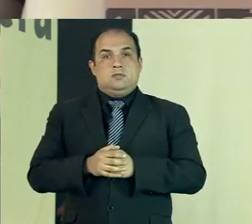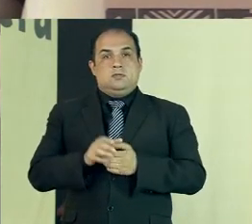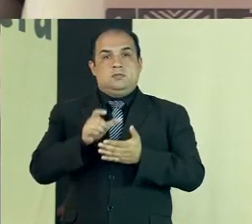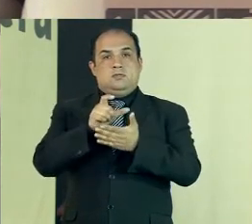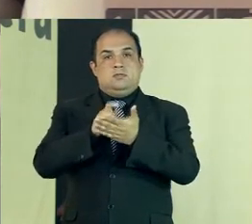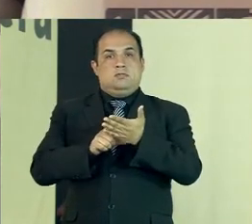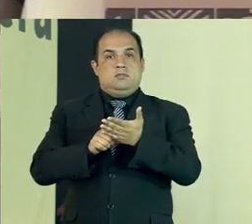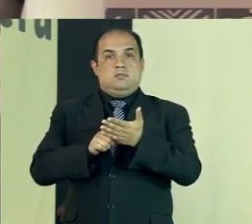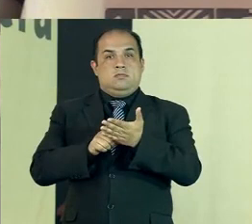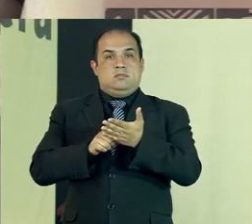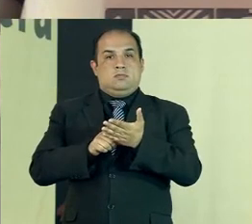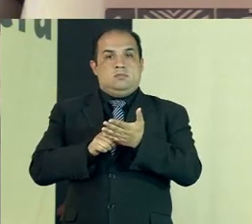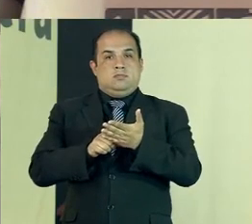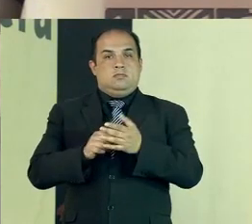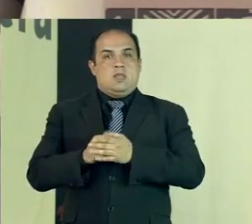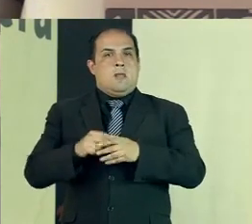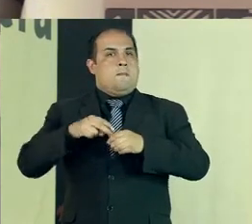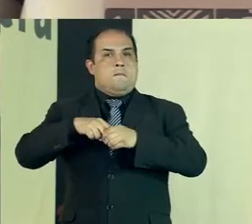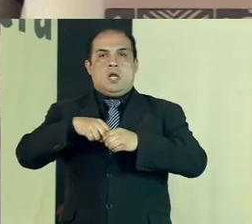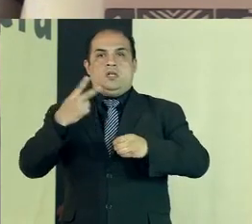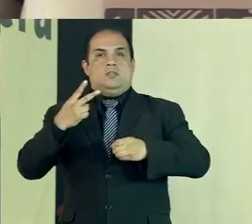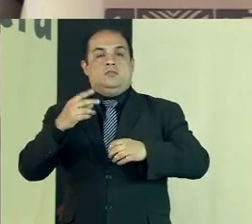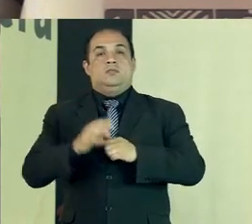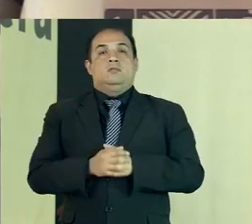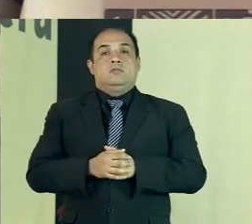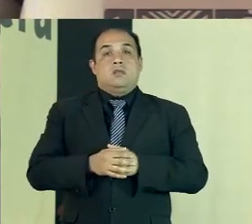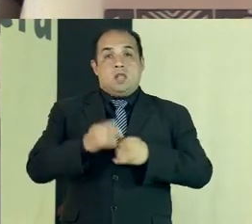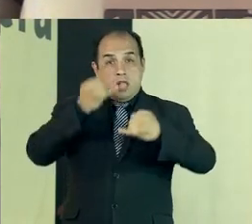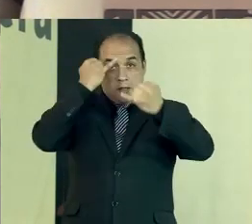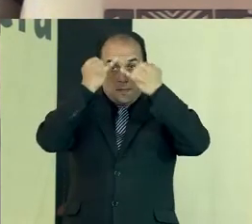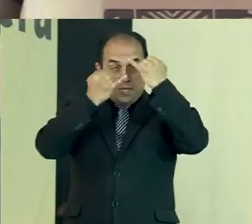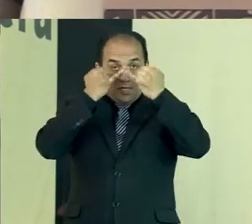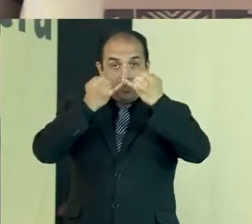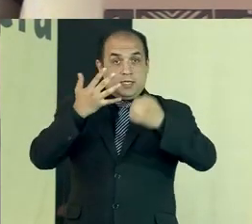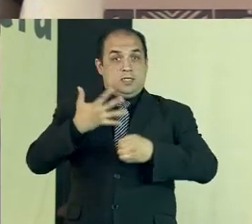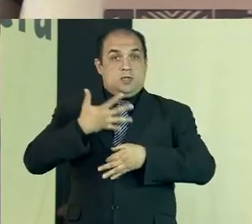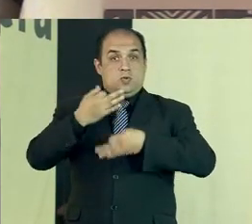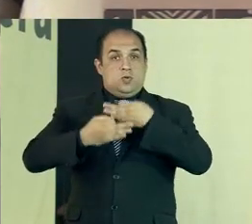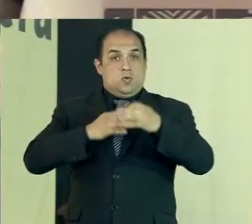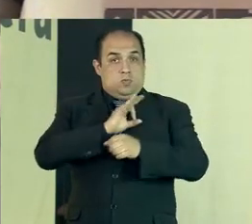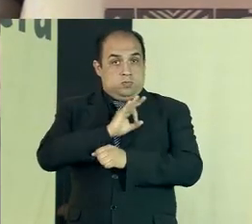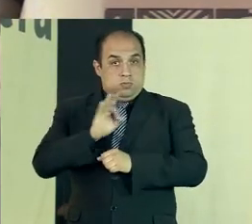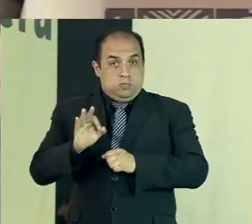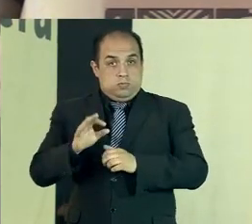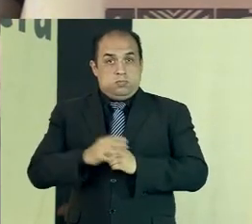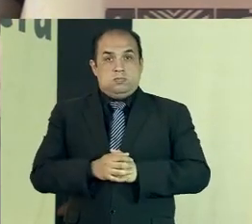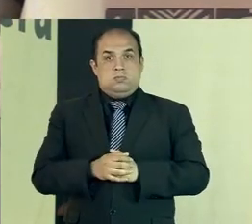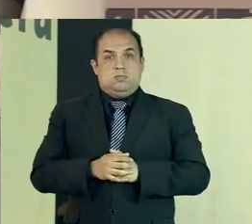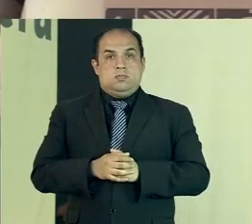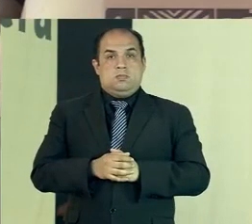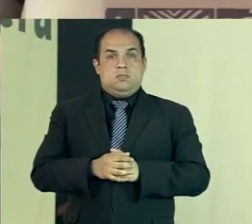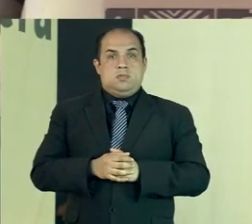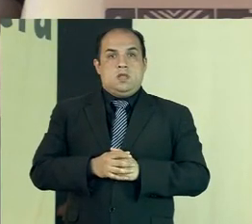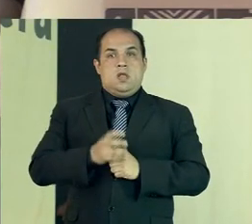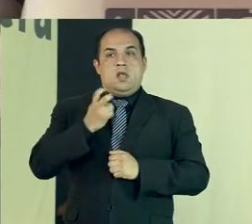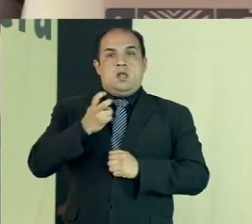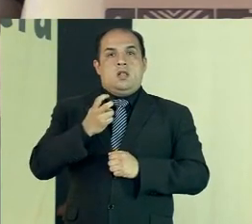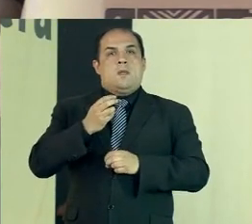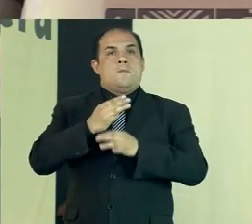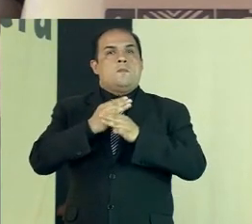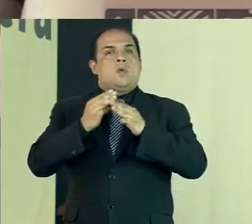evasión un sonajero que tenemos todo lo posible en términos de recursos